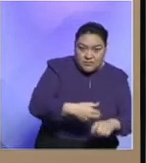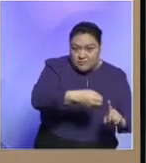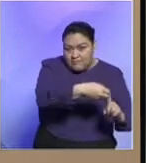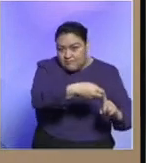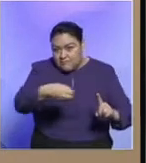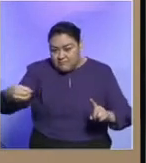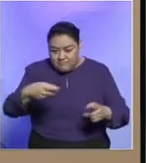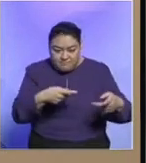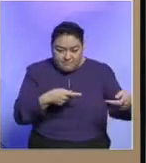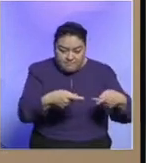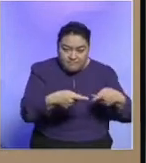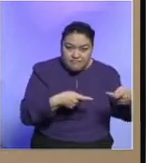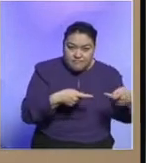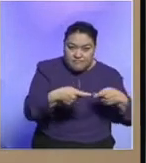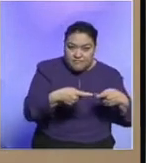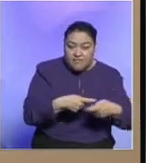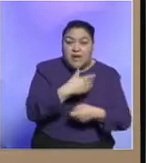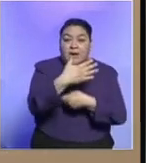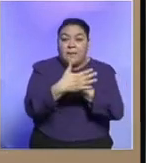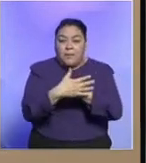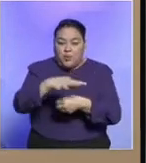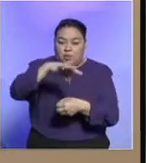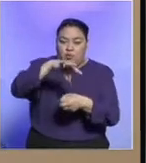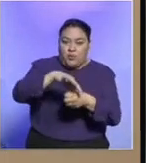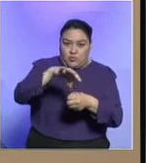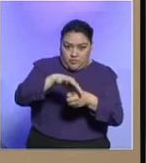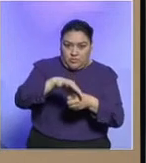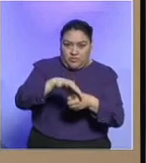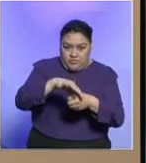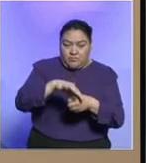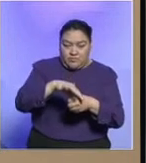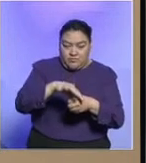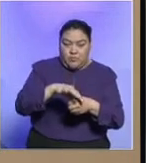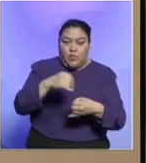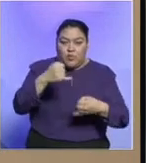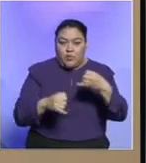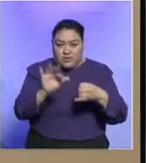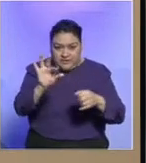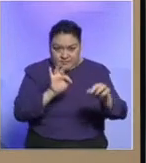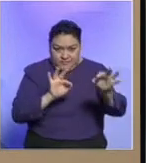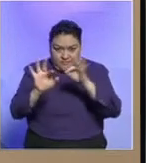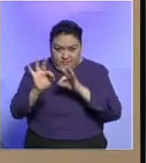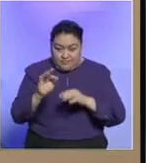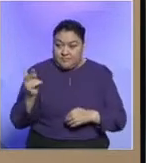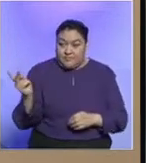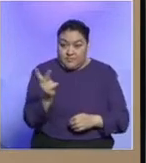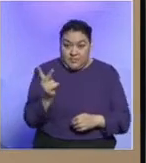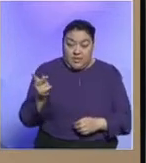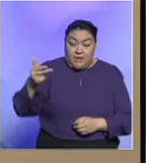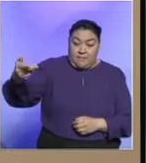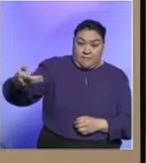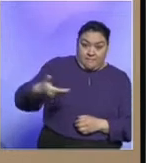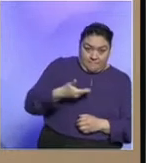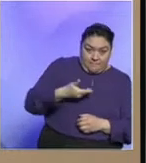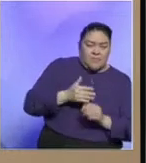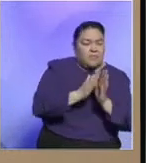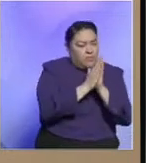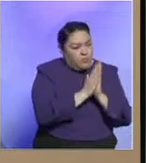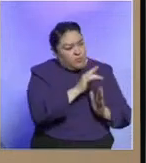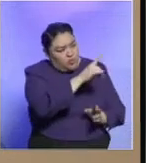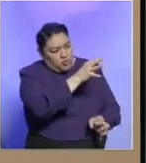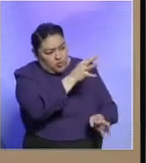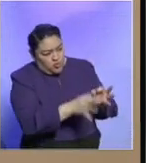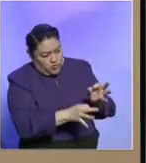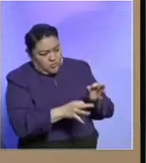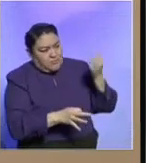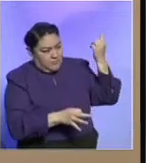preparación y organización del proceso electoral, por las cuales solicitan emitir